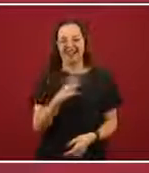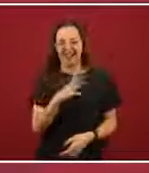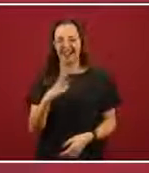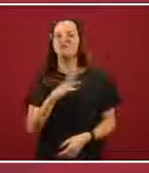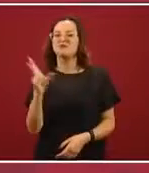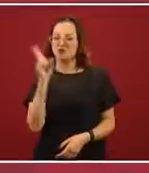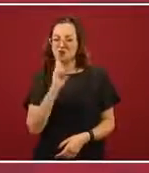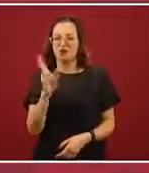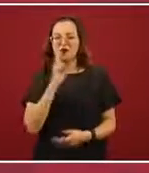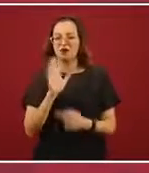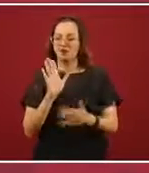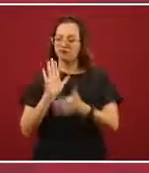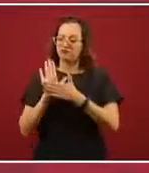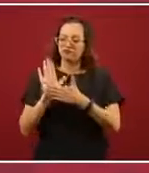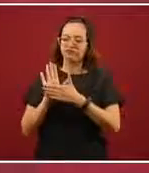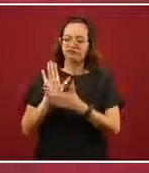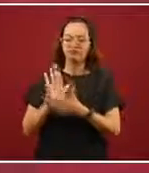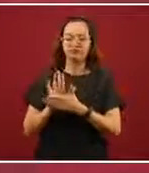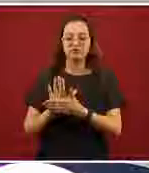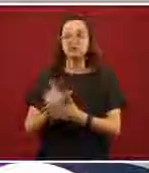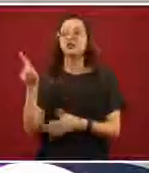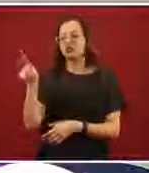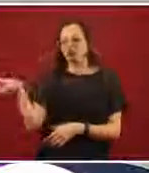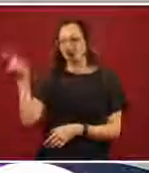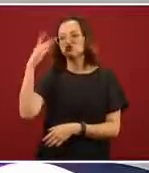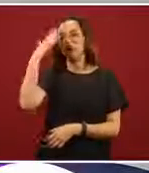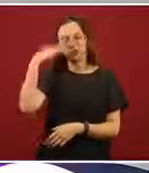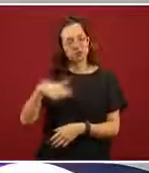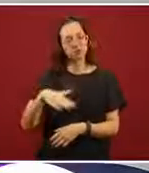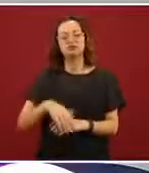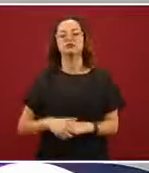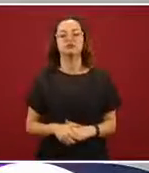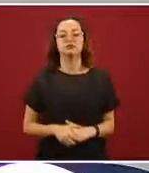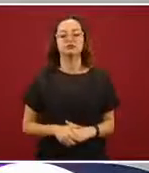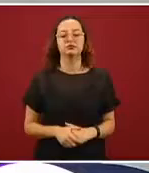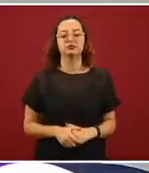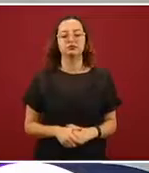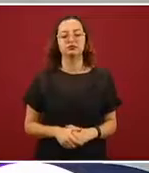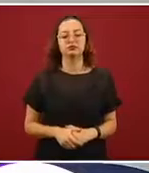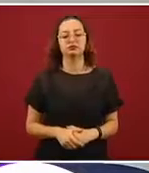tengo la información. Además, ellos lo saben.